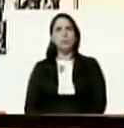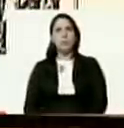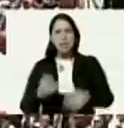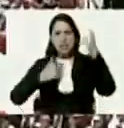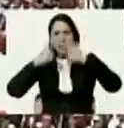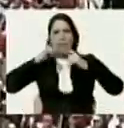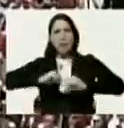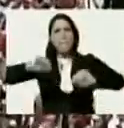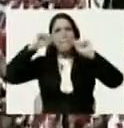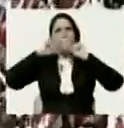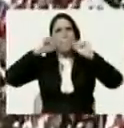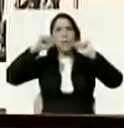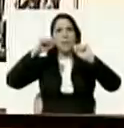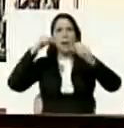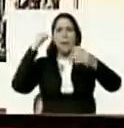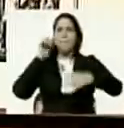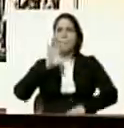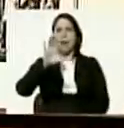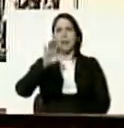¡Chávez vive!